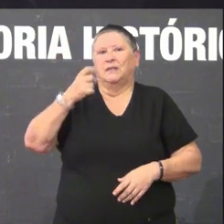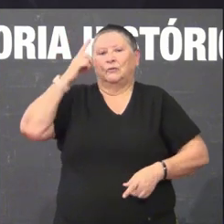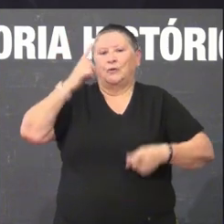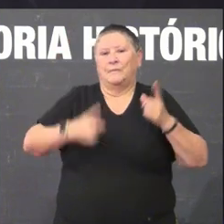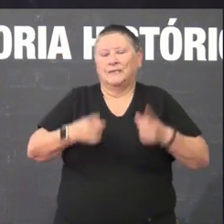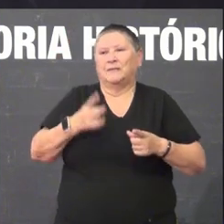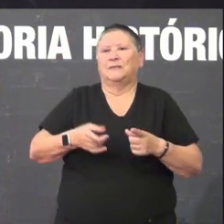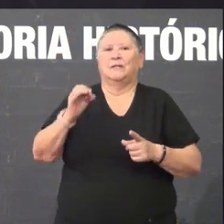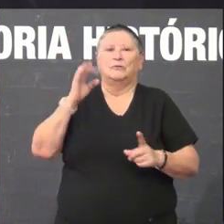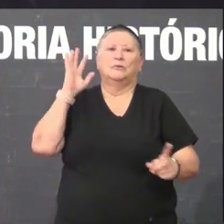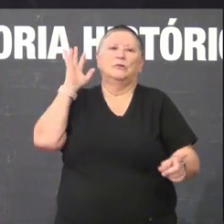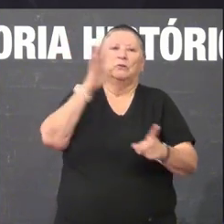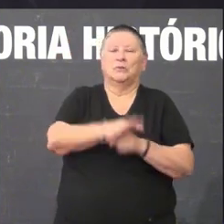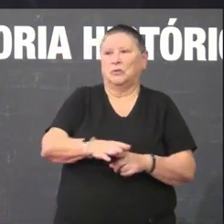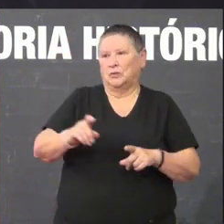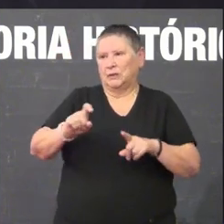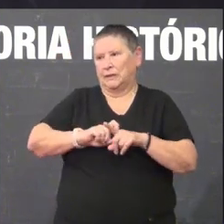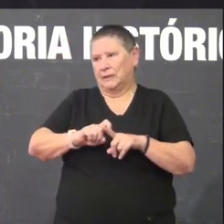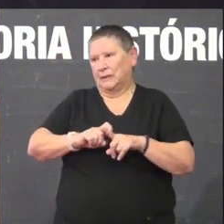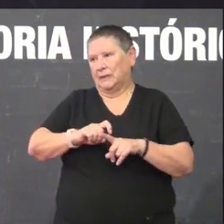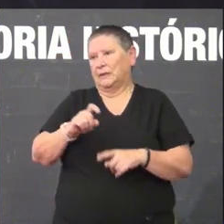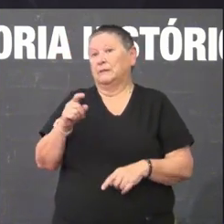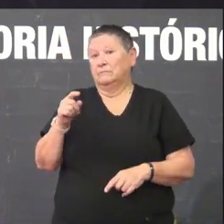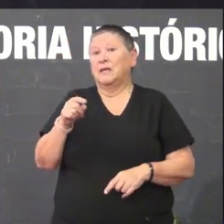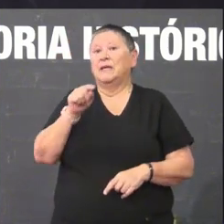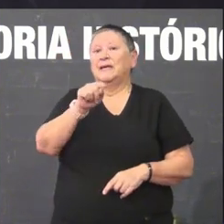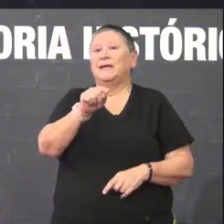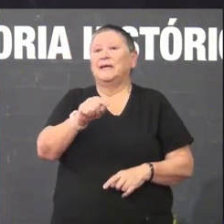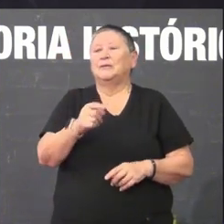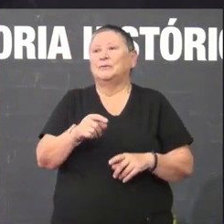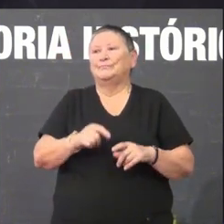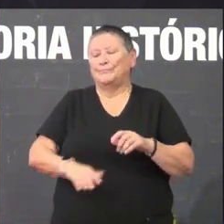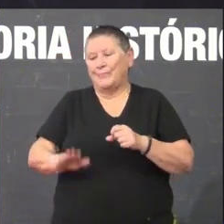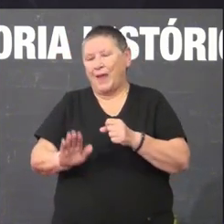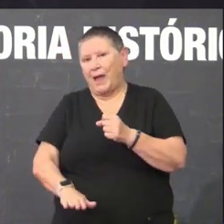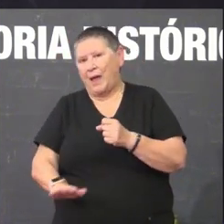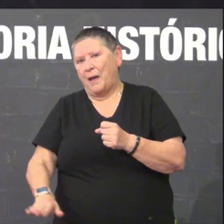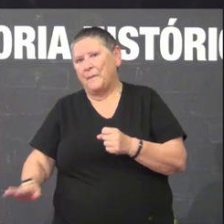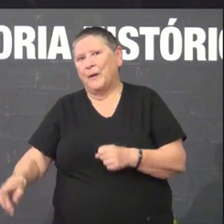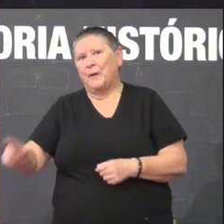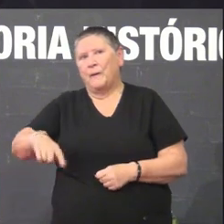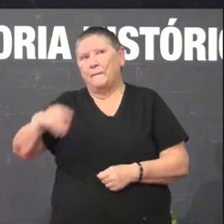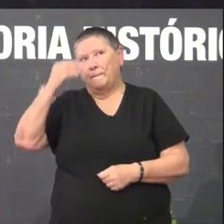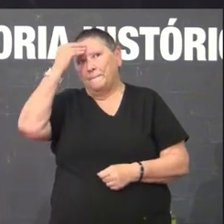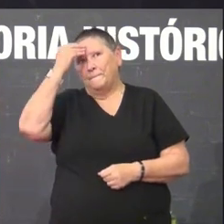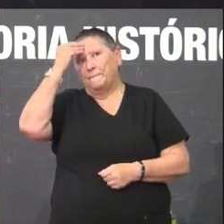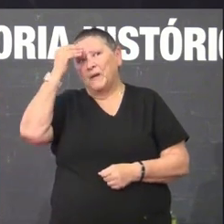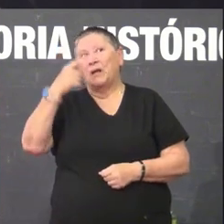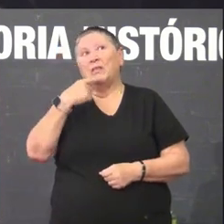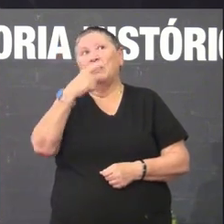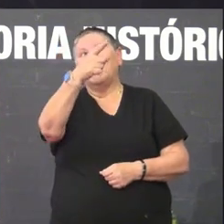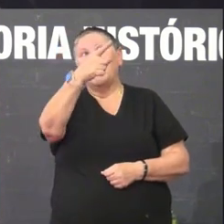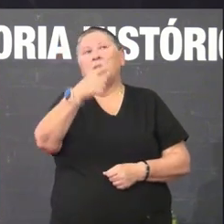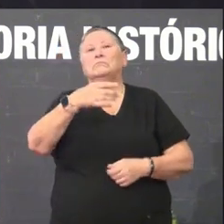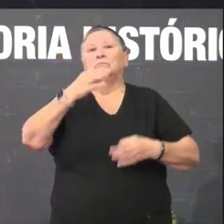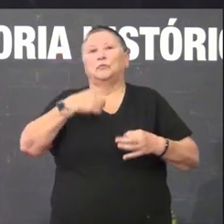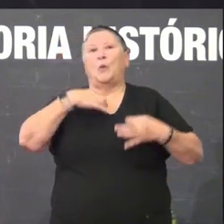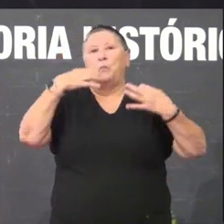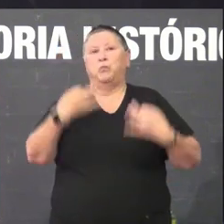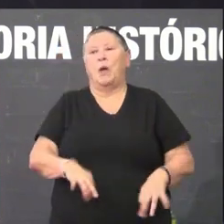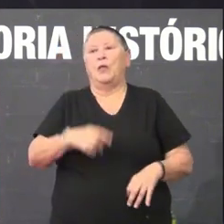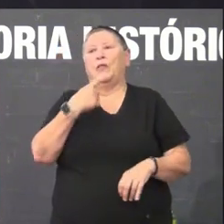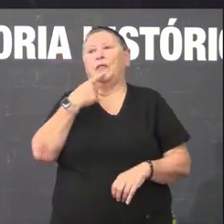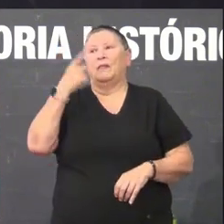homófobas eso genera en por abajo generan la población la idea de que si lo están diciendo ahí Entonces yo lo puedo decir también